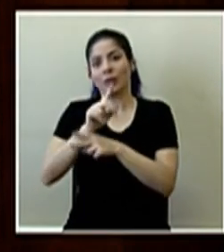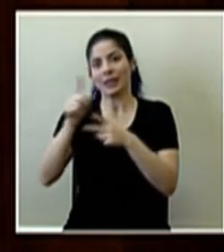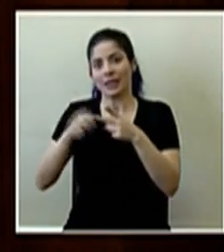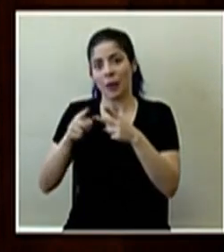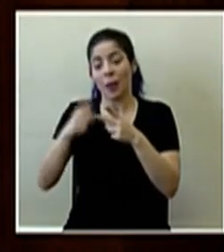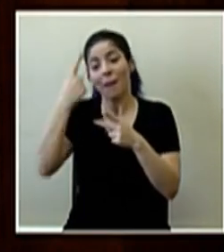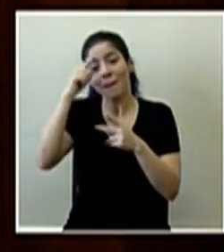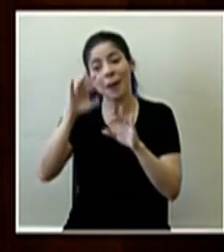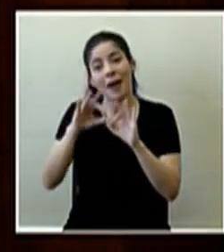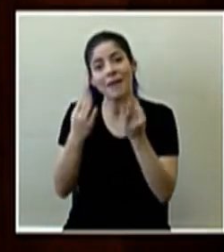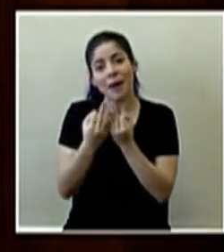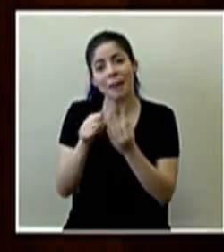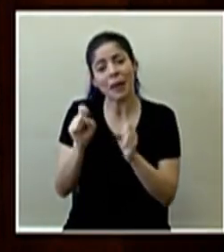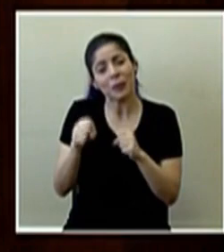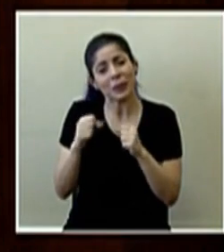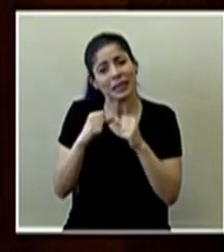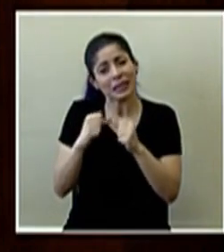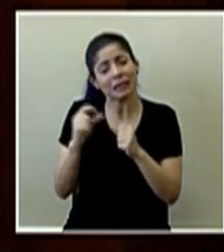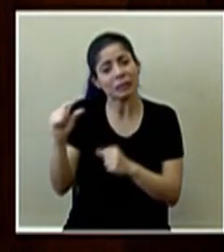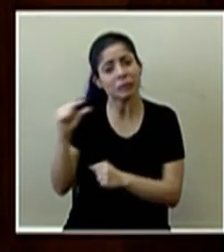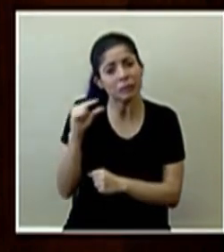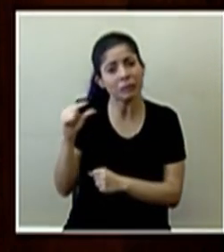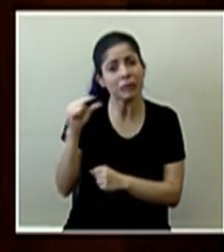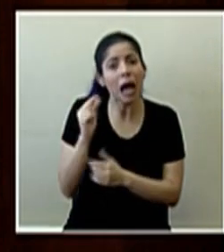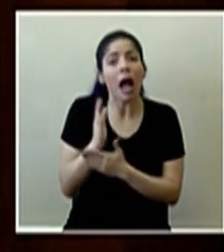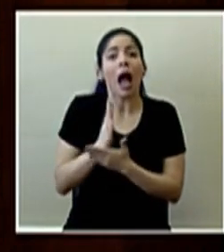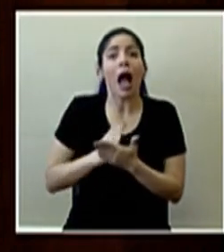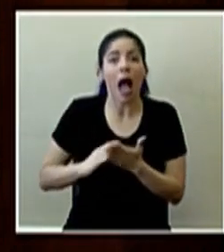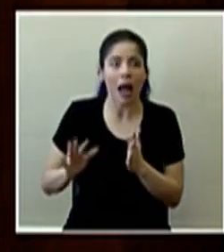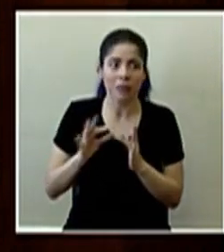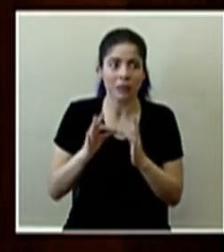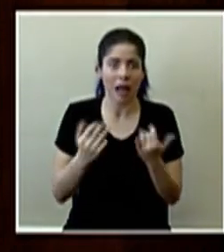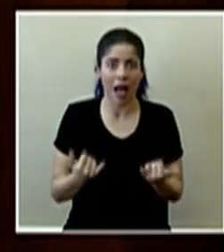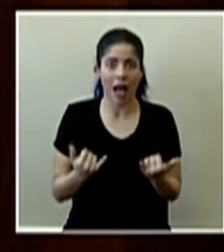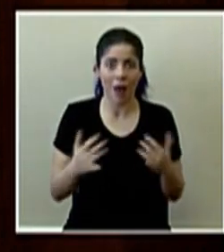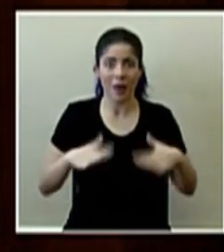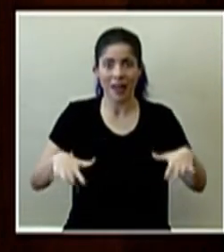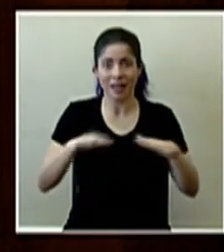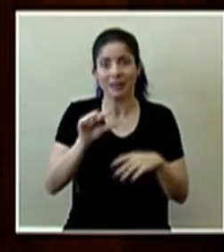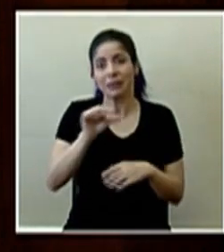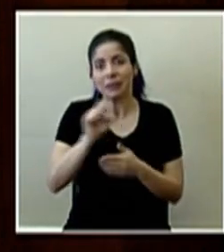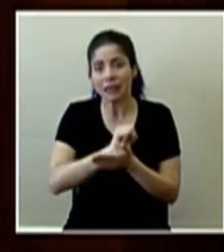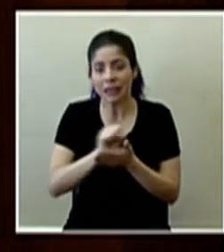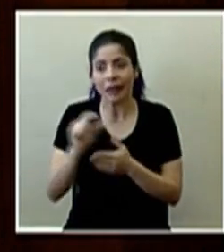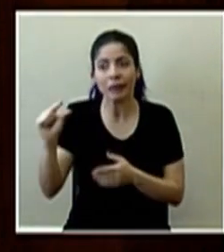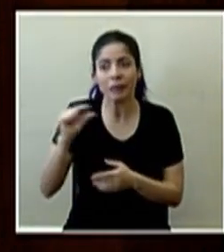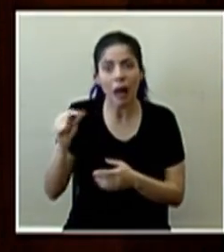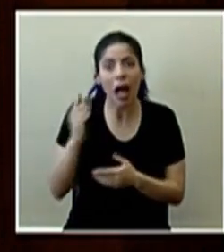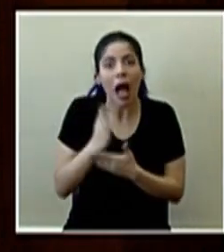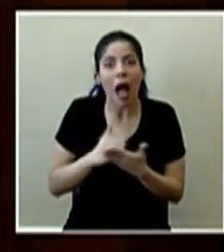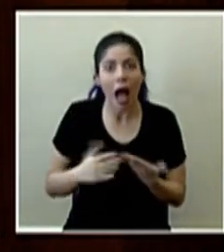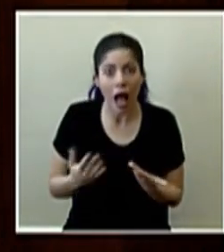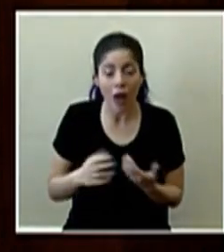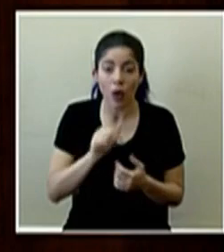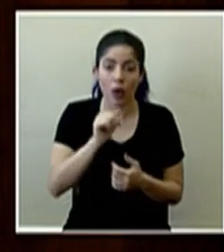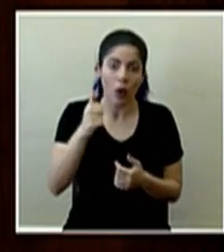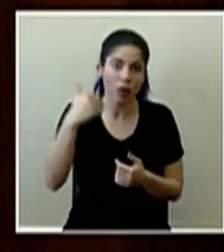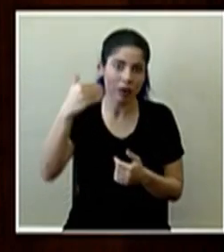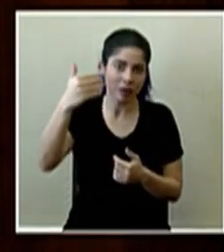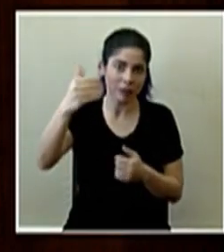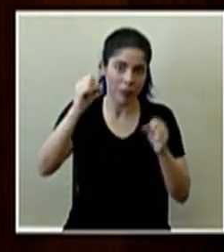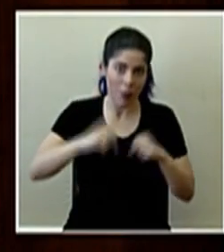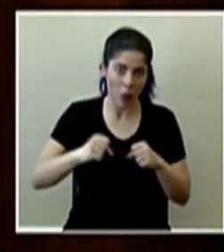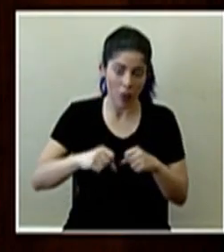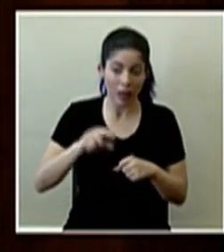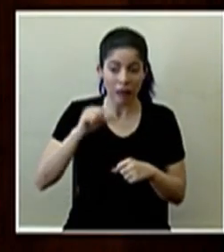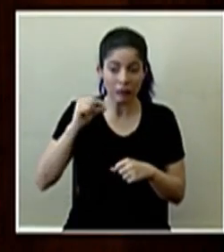familias tengan al menos un ingreso, especialmente en estos días, como en esta Semana Santa y otros que podrán venir, en